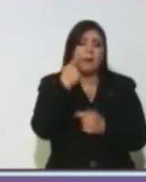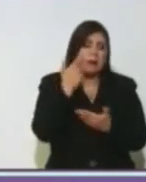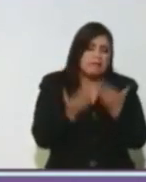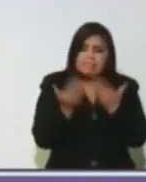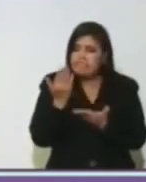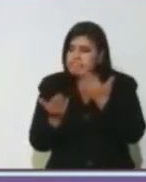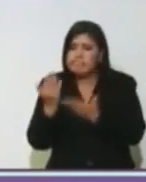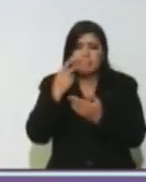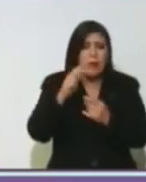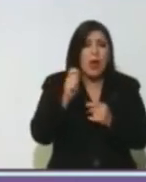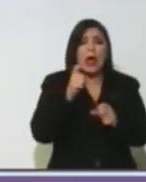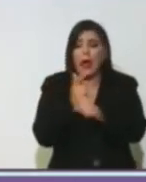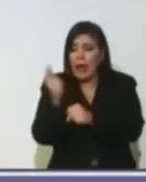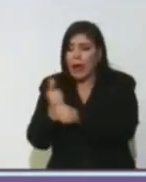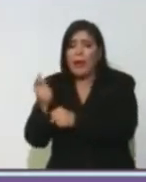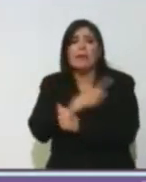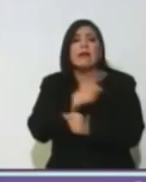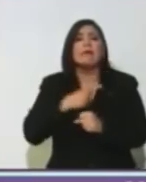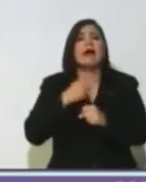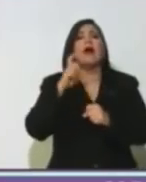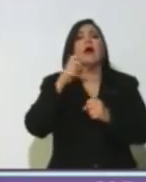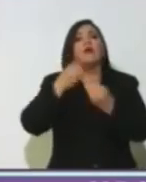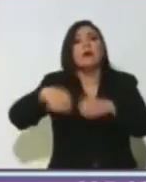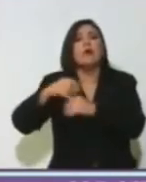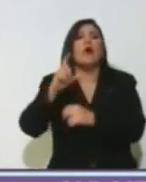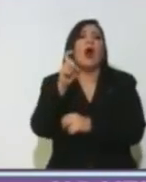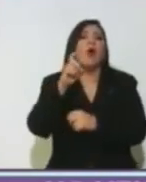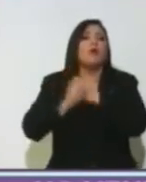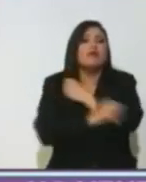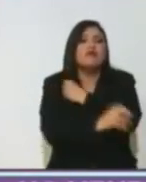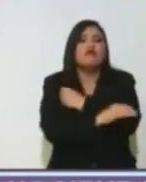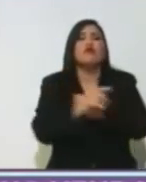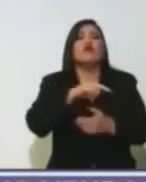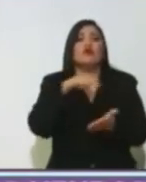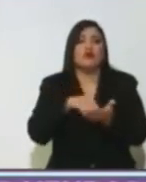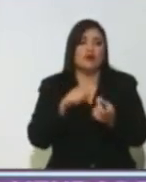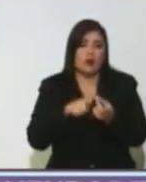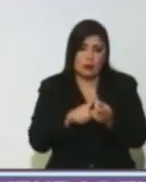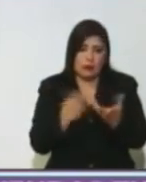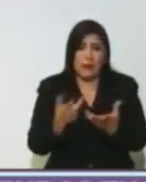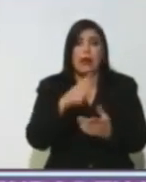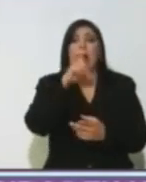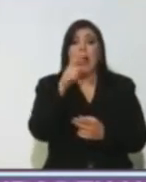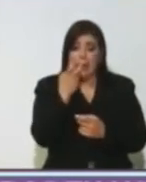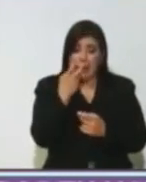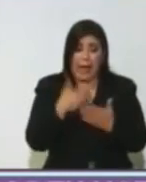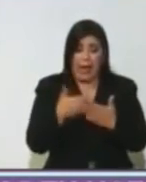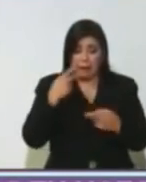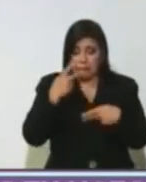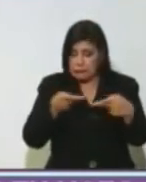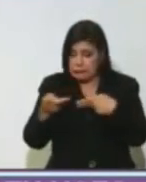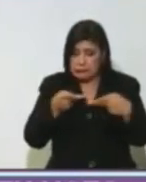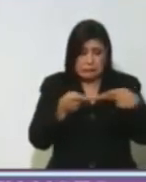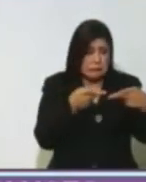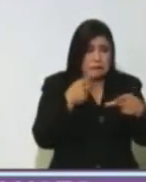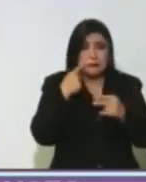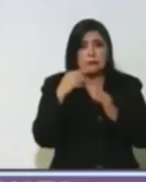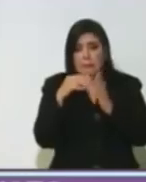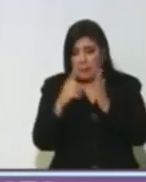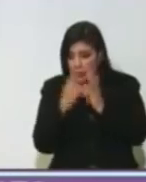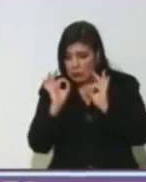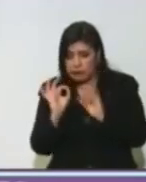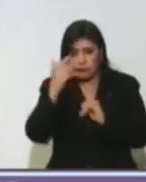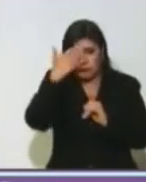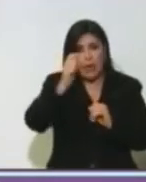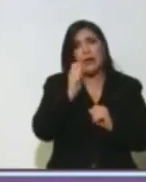saber dónde están las fugas y de esta manera vamos a poder saber de manera con método y planeación dónde podemos recomponer